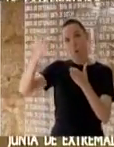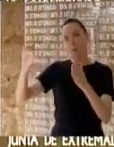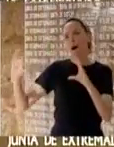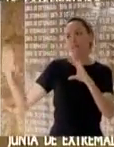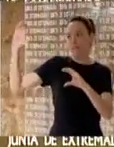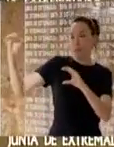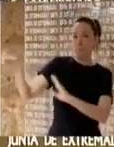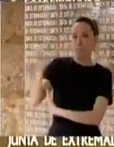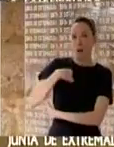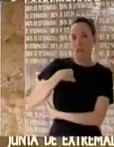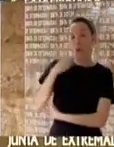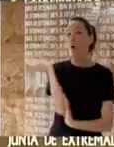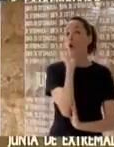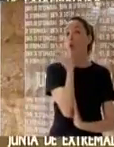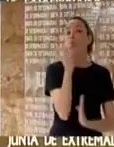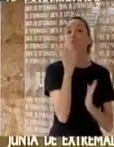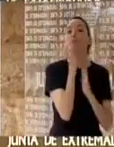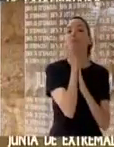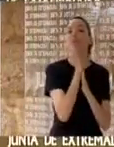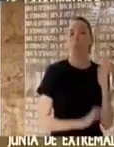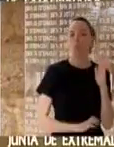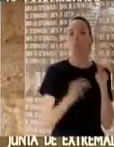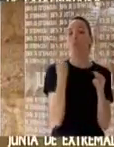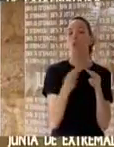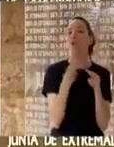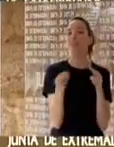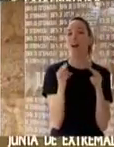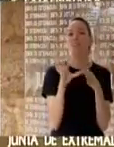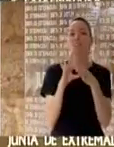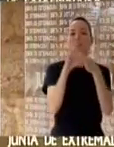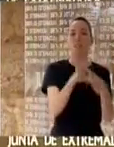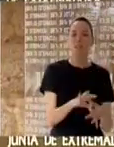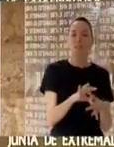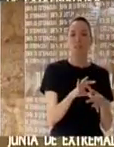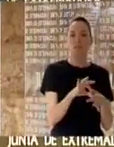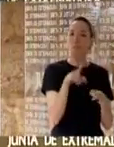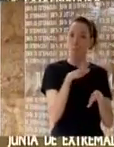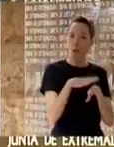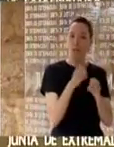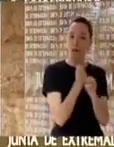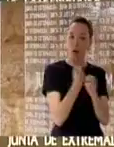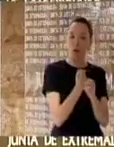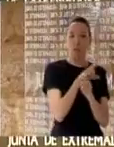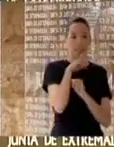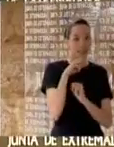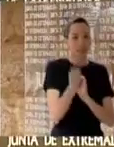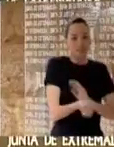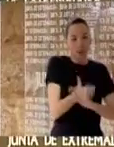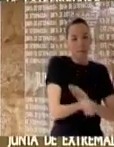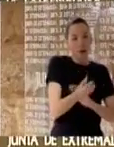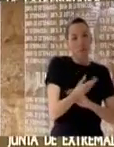a un recorte acusado de las políticas vinculadas con las políticas activas de empleo, vamos también a